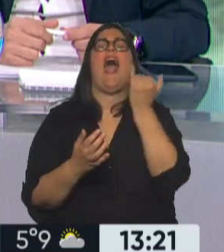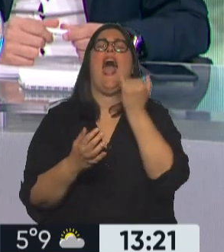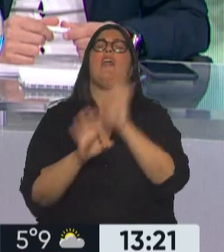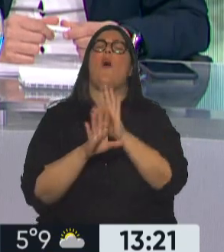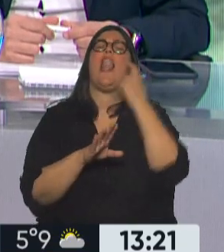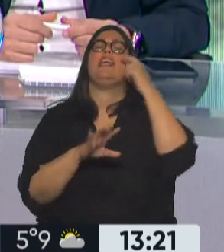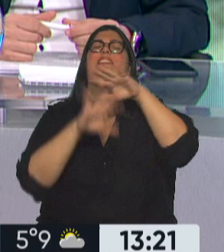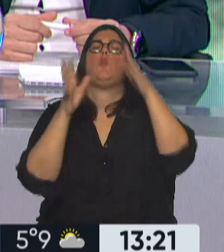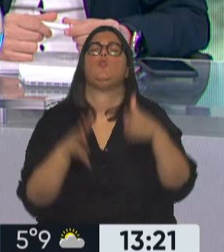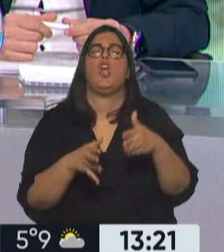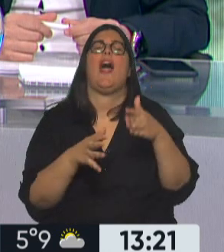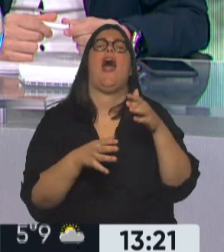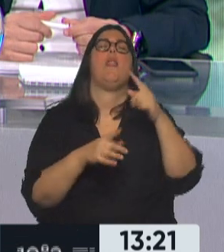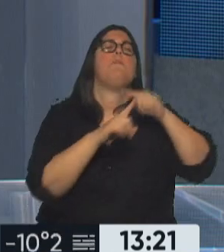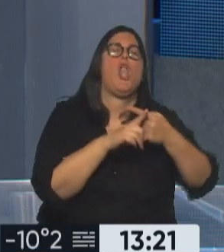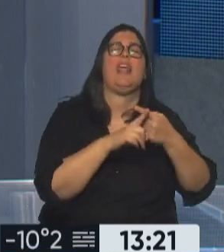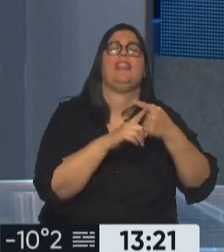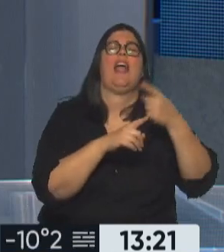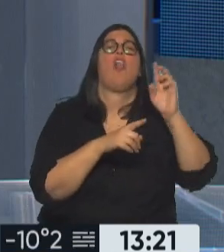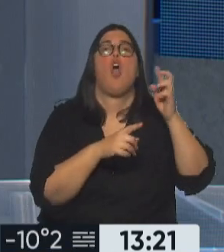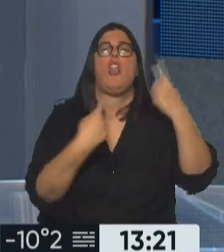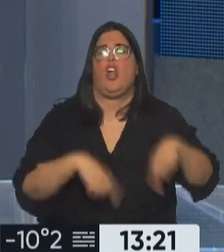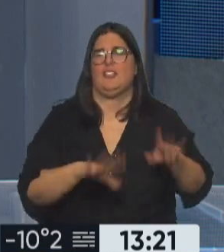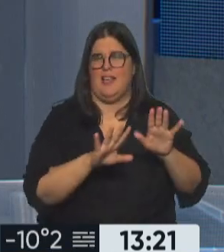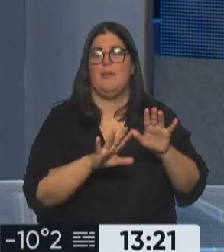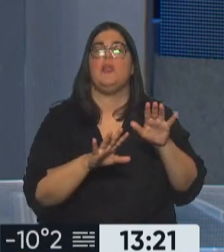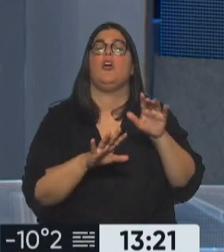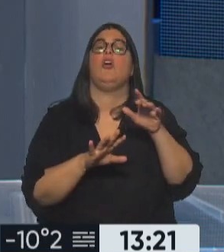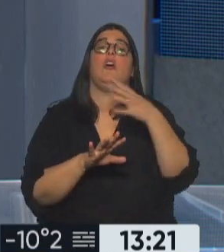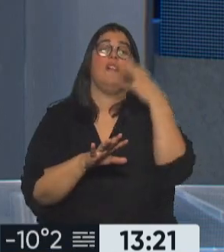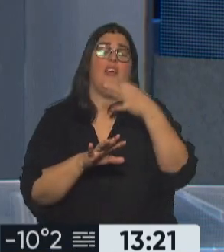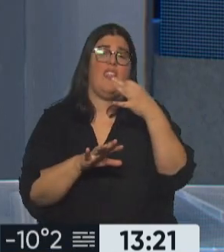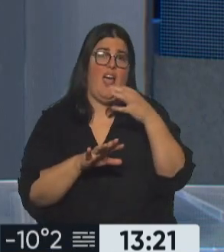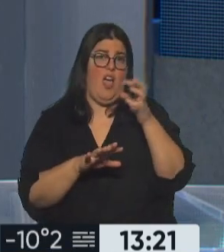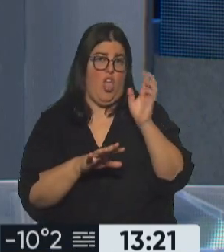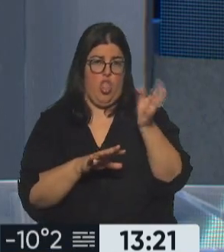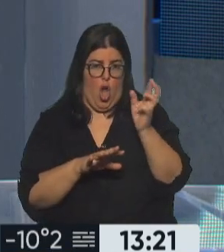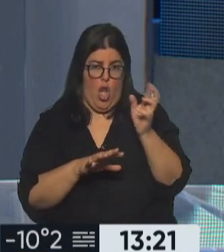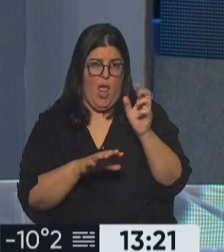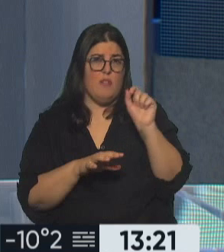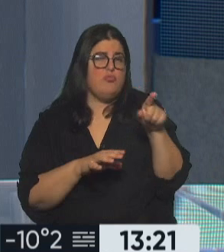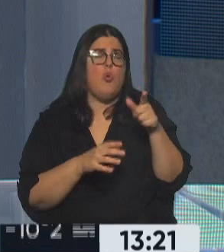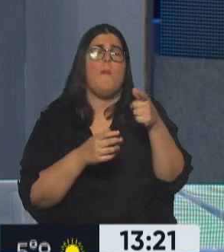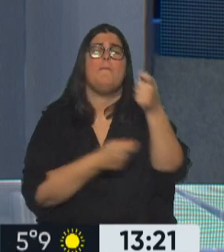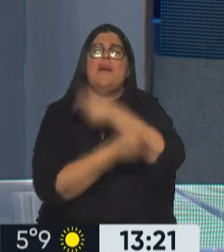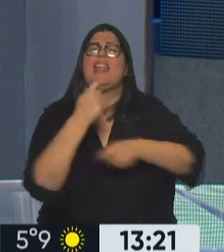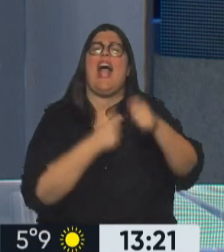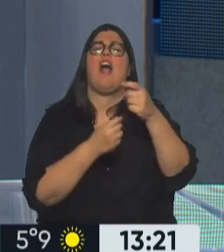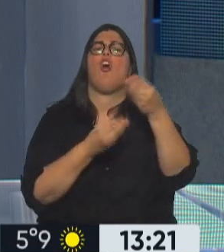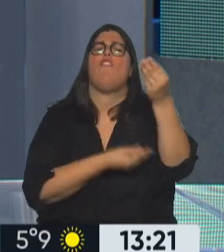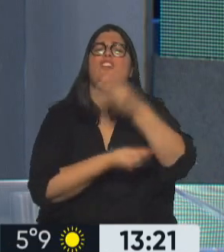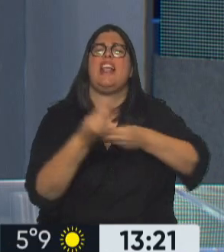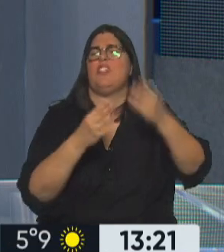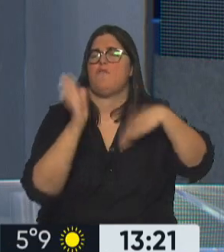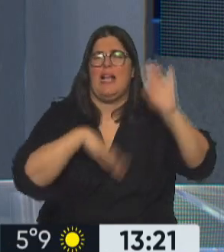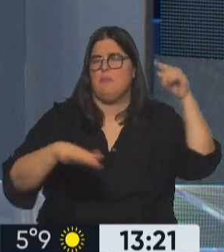institucional, política alrededor del dólar, es porque Estados Unidos, o mejor dicho, el dólar es el mercado financiero más profundo y por